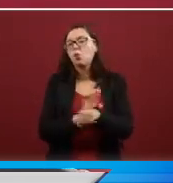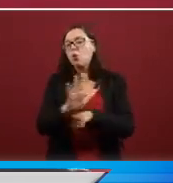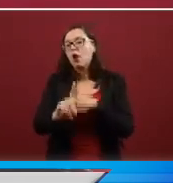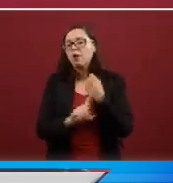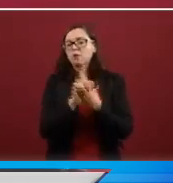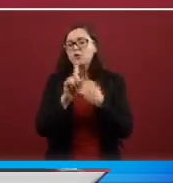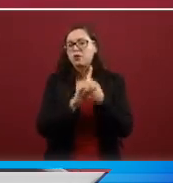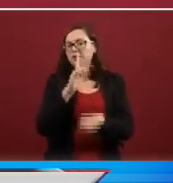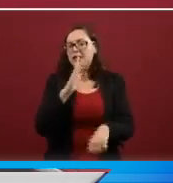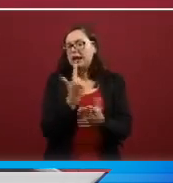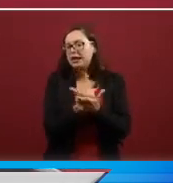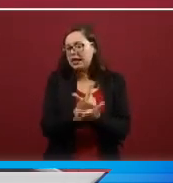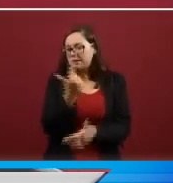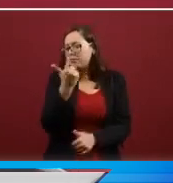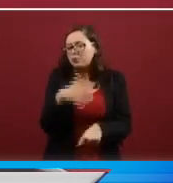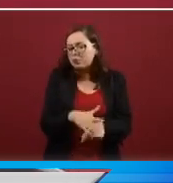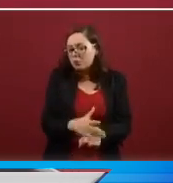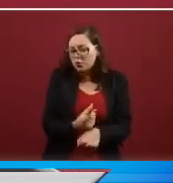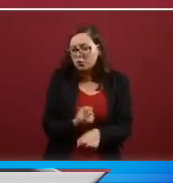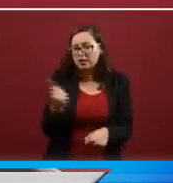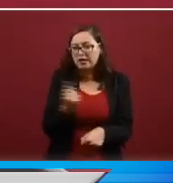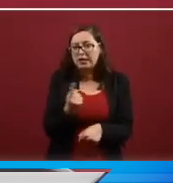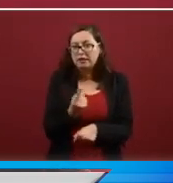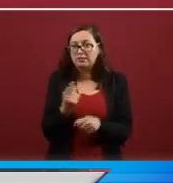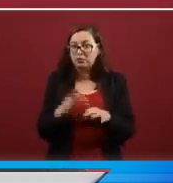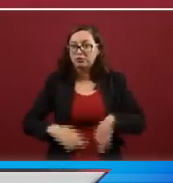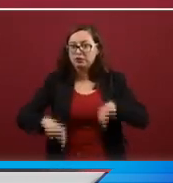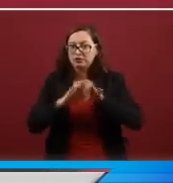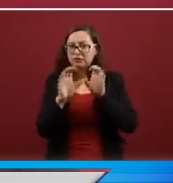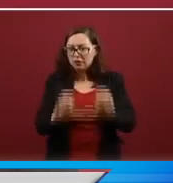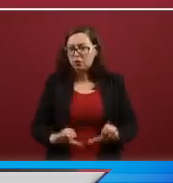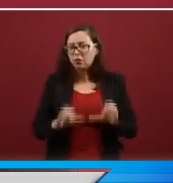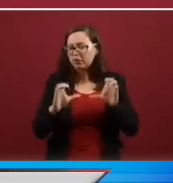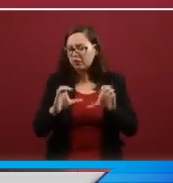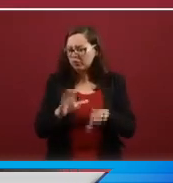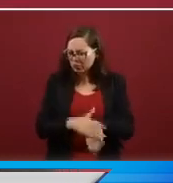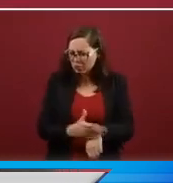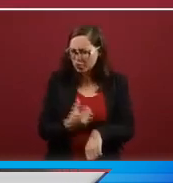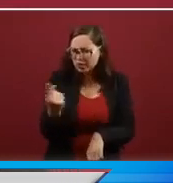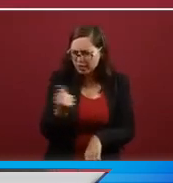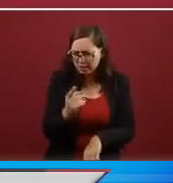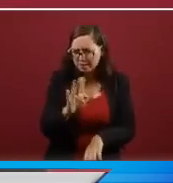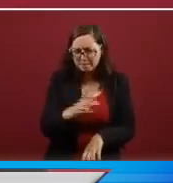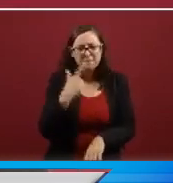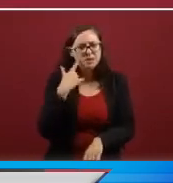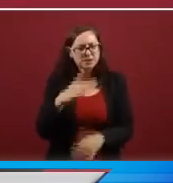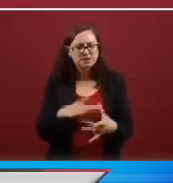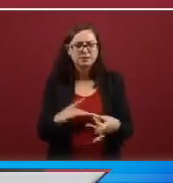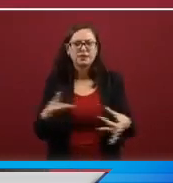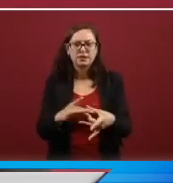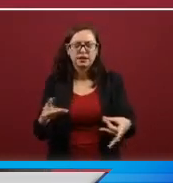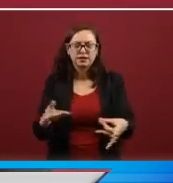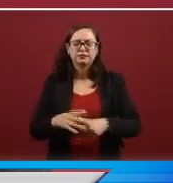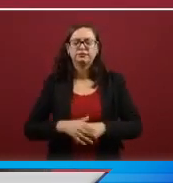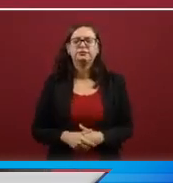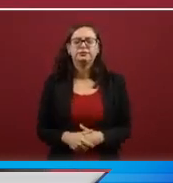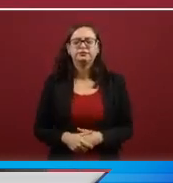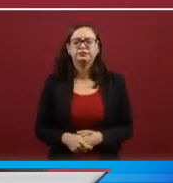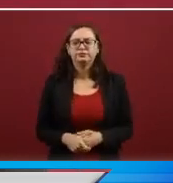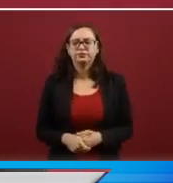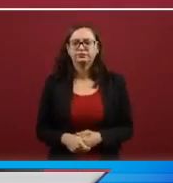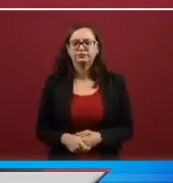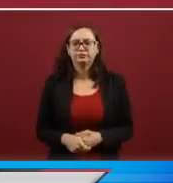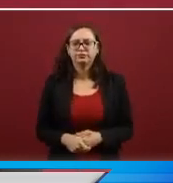Plan de Desarrollo de Centroamérica, y fue sumamente significativo el apoyo del pueblo mexicano y el llamado a la unidad nacional por parte del